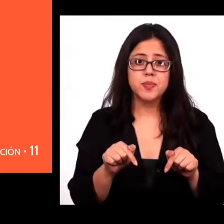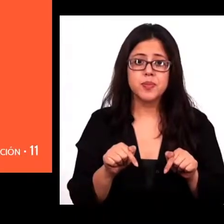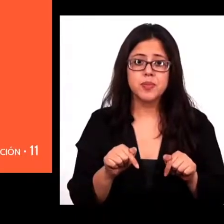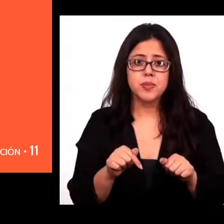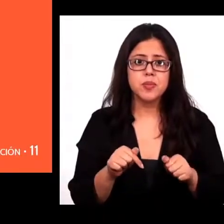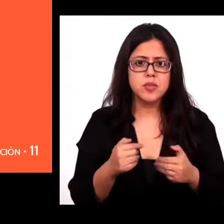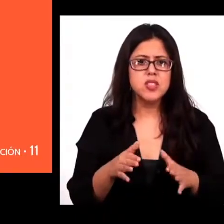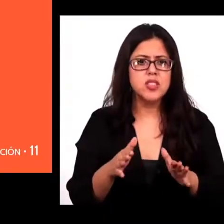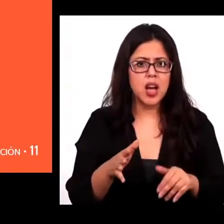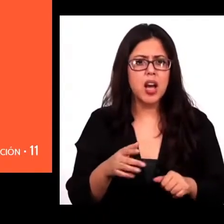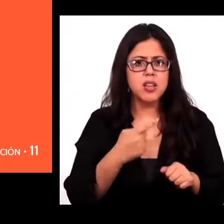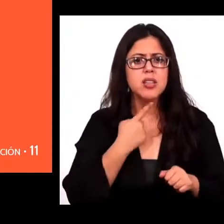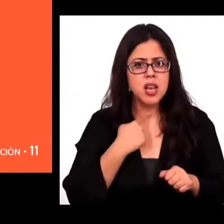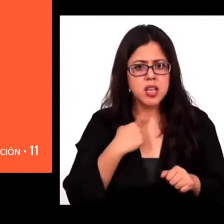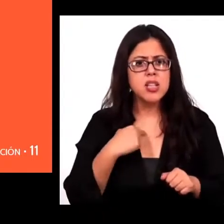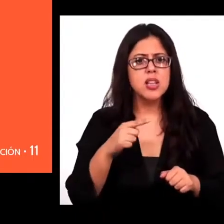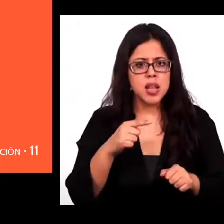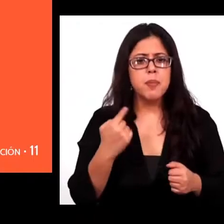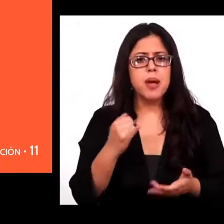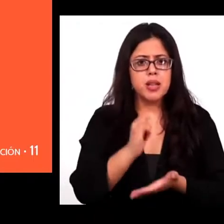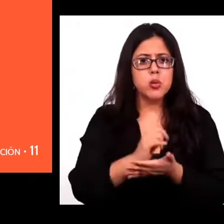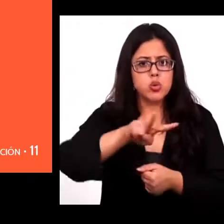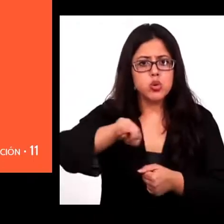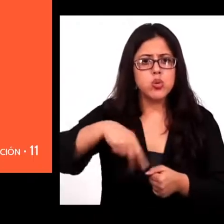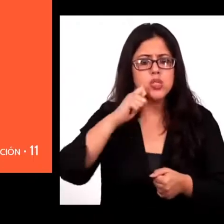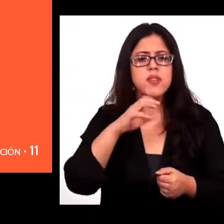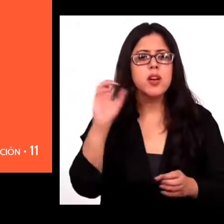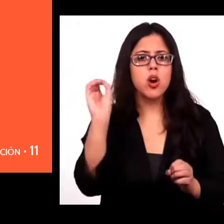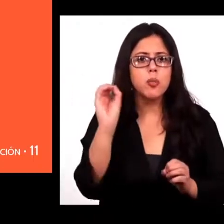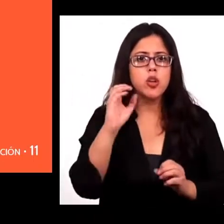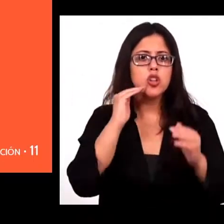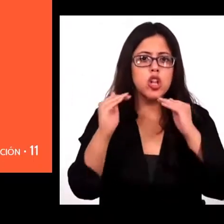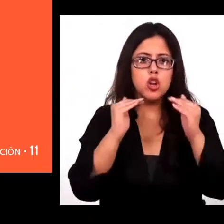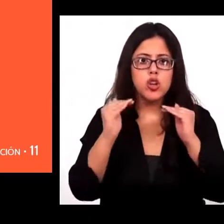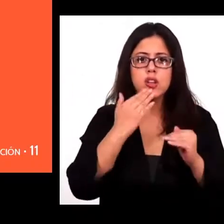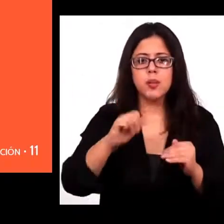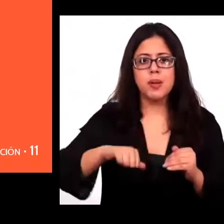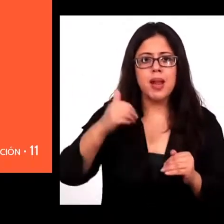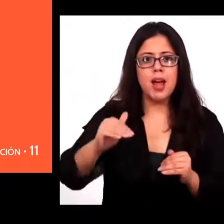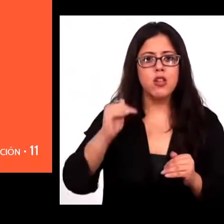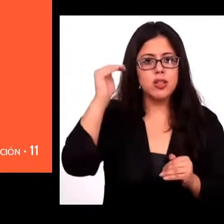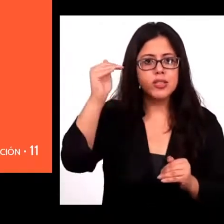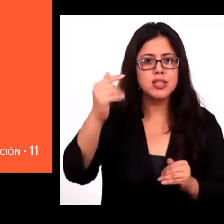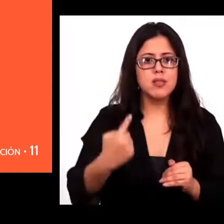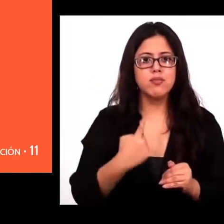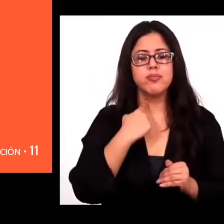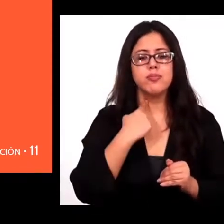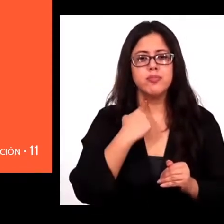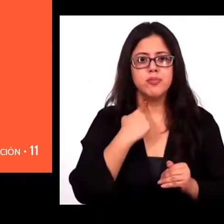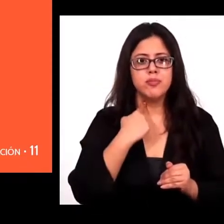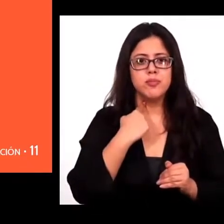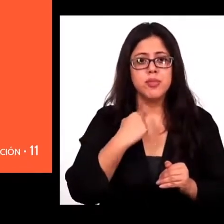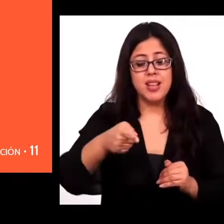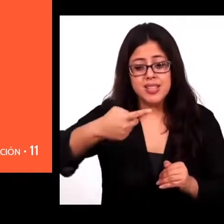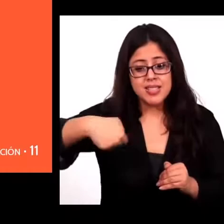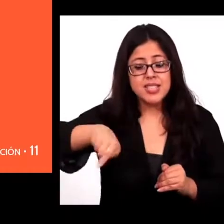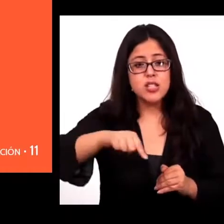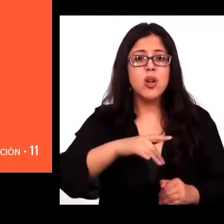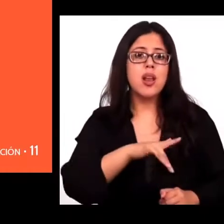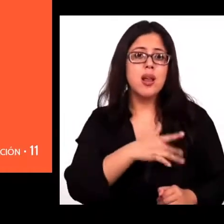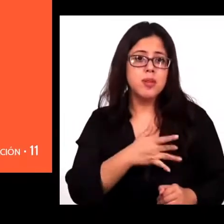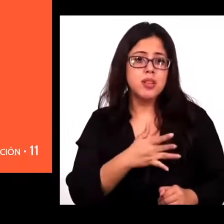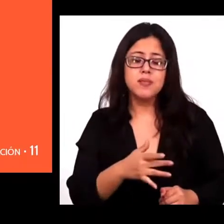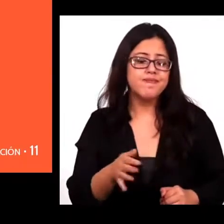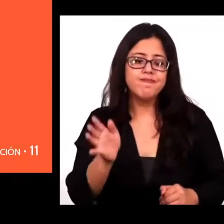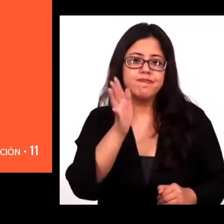para nuestra institución la opinión de los propios niños, niñas y adolescentes víctimas, quienes desafortunadamente no han